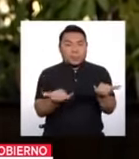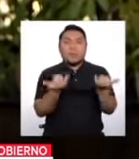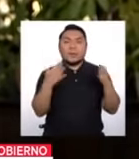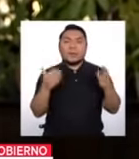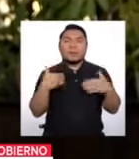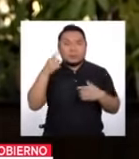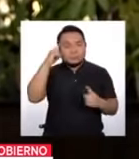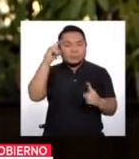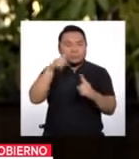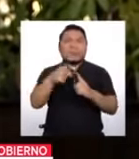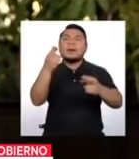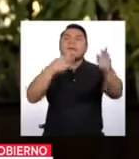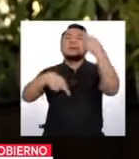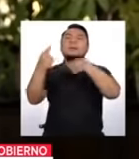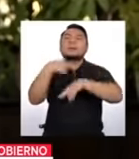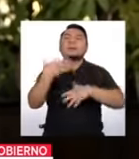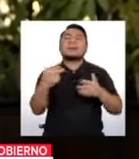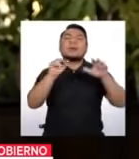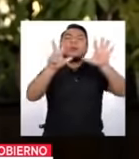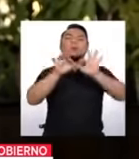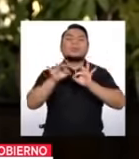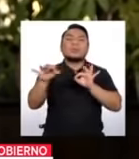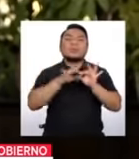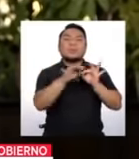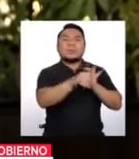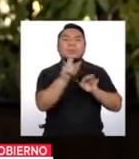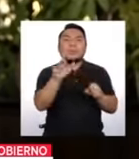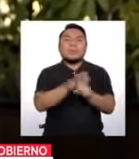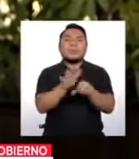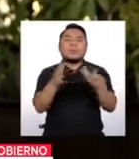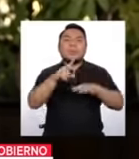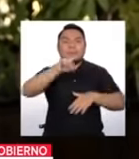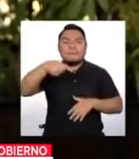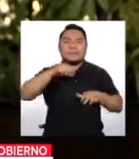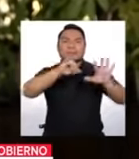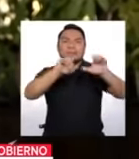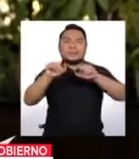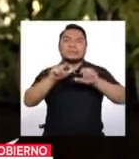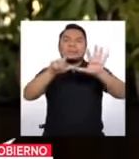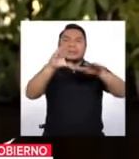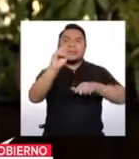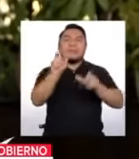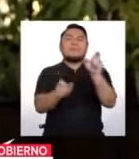tiene previsto el retorno a 8 regiones de un total de